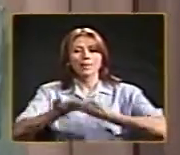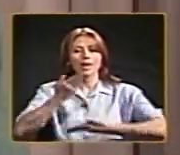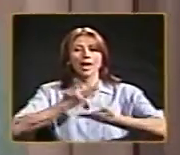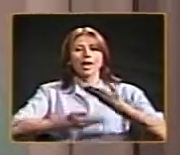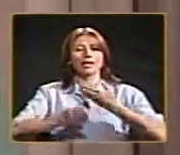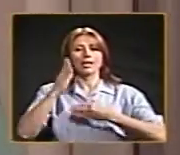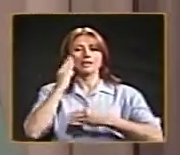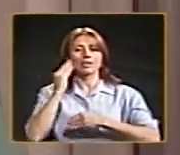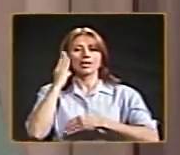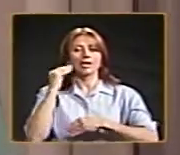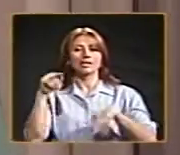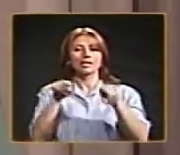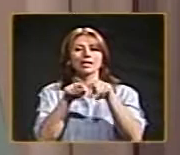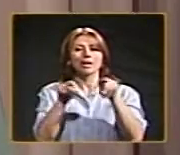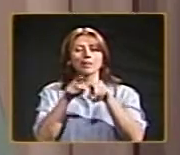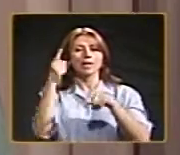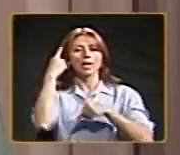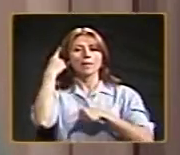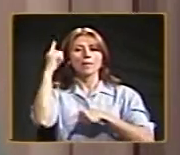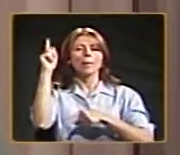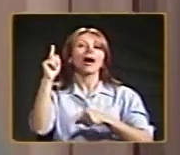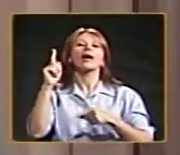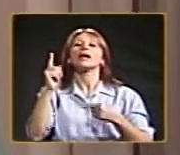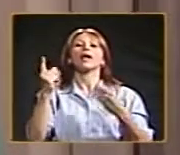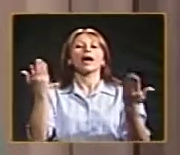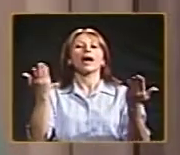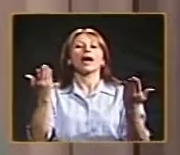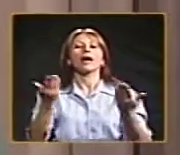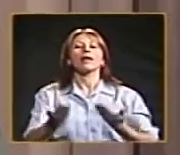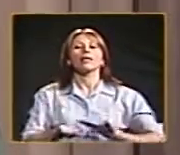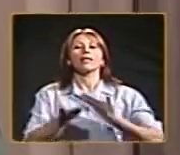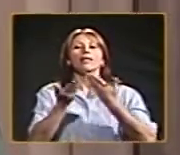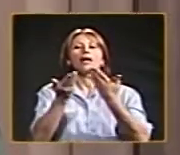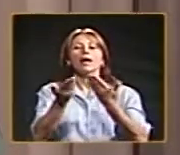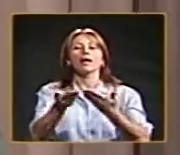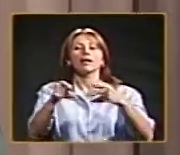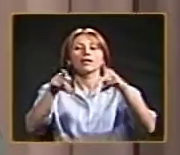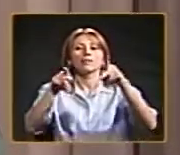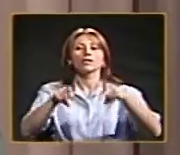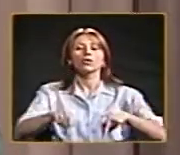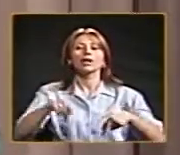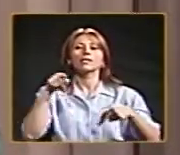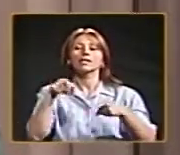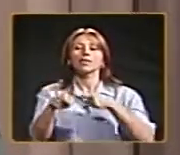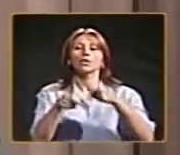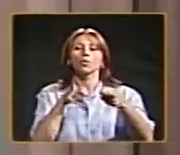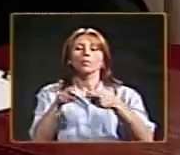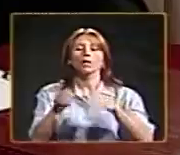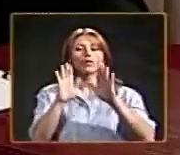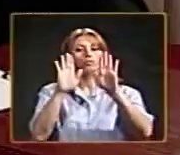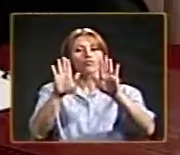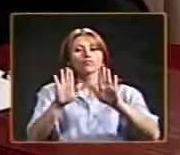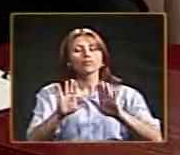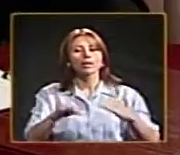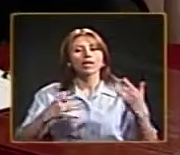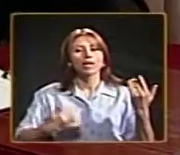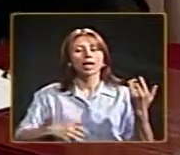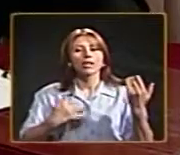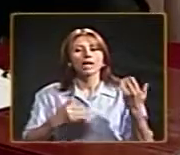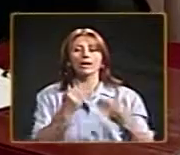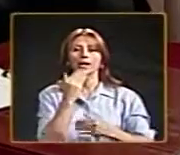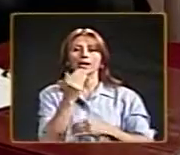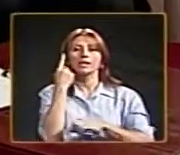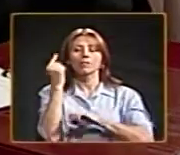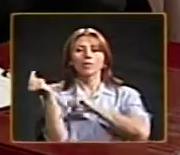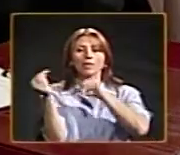solazar al público con este dominio magistral de la guitarra que ustedes hacen. Muchas gracias por venir al programa,